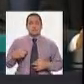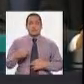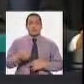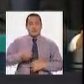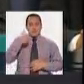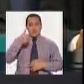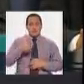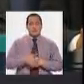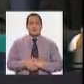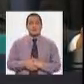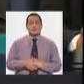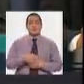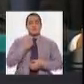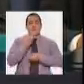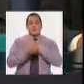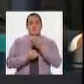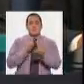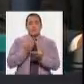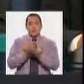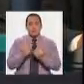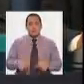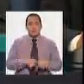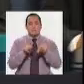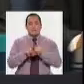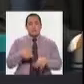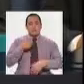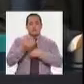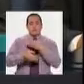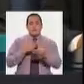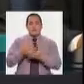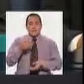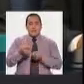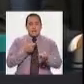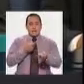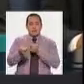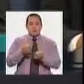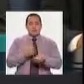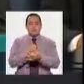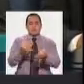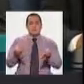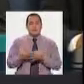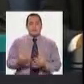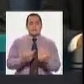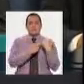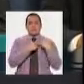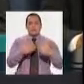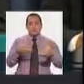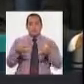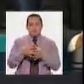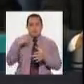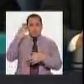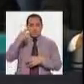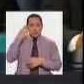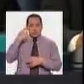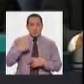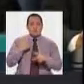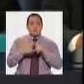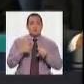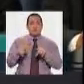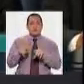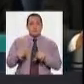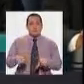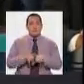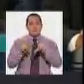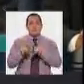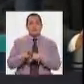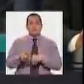de Ministros, se informaba de los avances de las gestiones a todos los representantes de los partidos políticos. Y